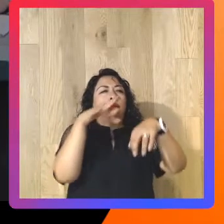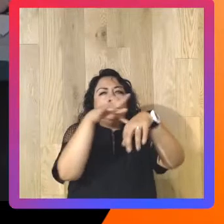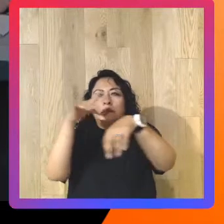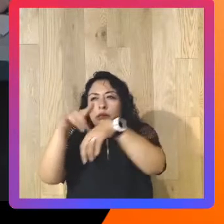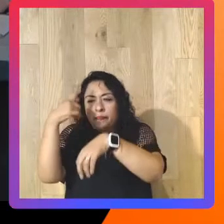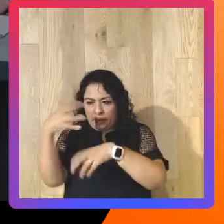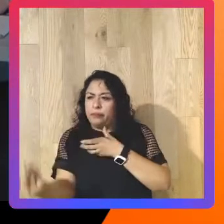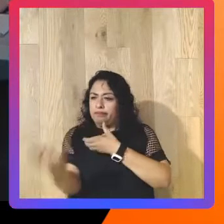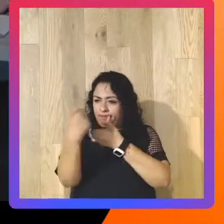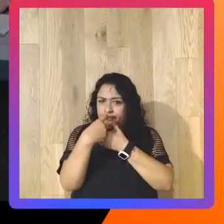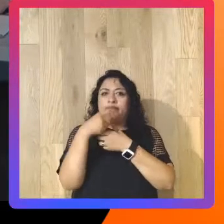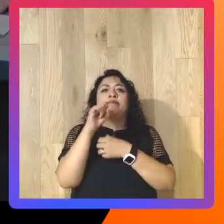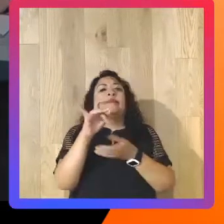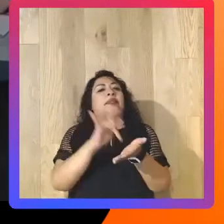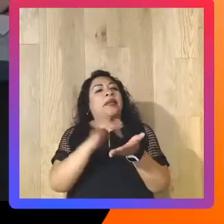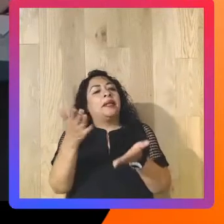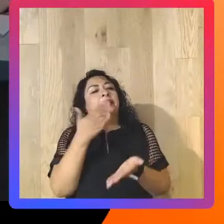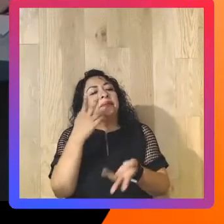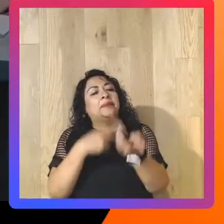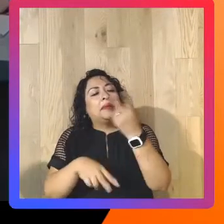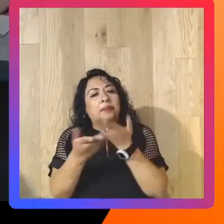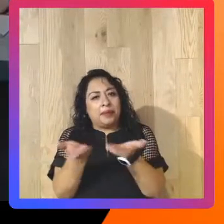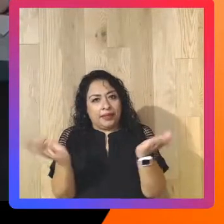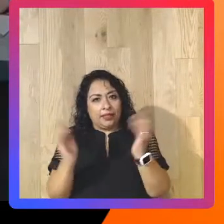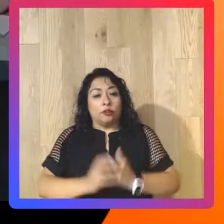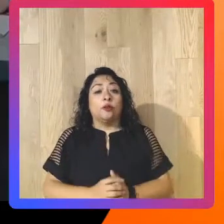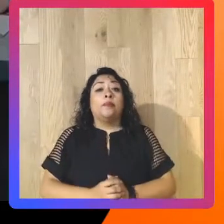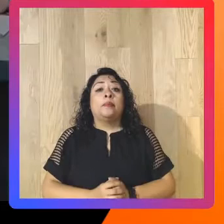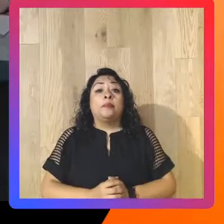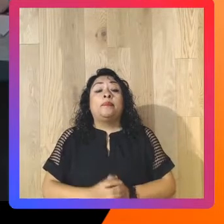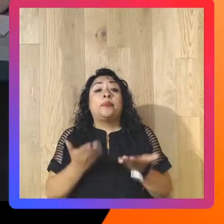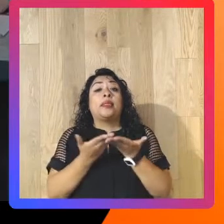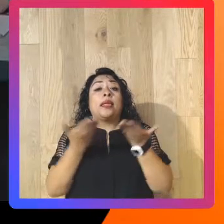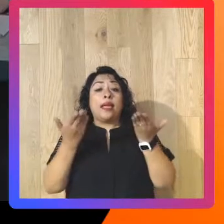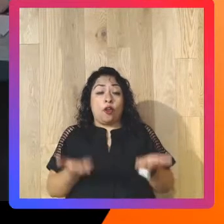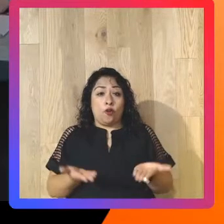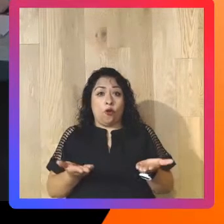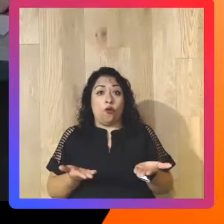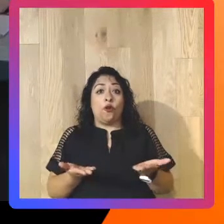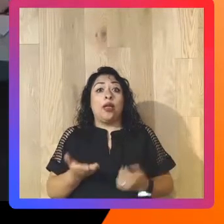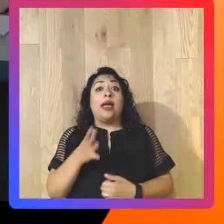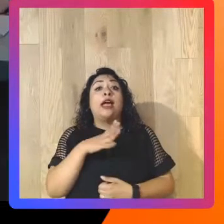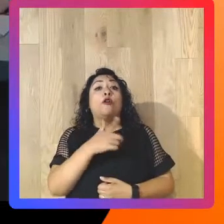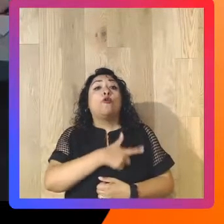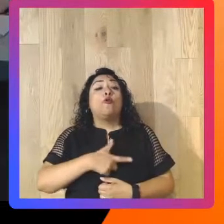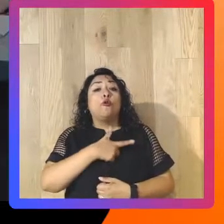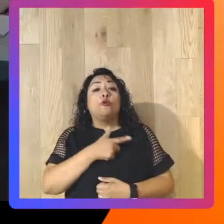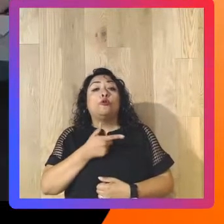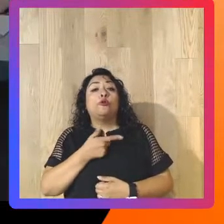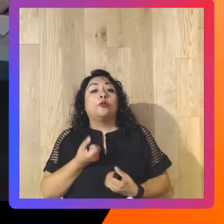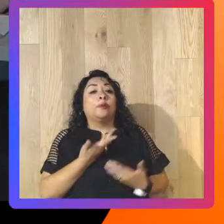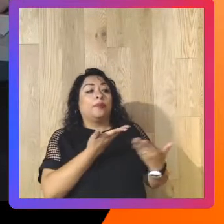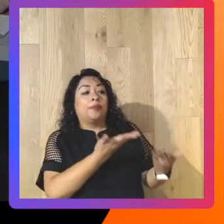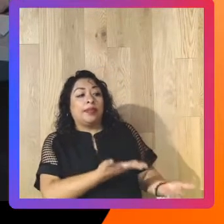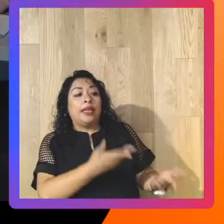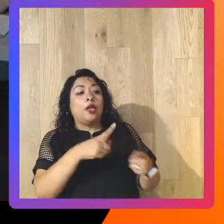causa. Muchas gracias y bienvenidos. Ahora tengo el gusto de dejarlos con